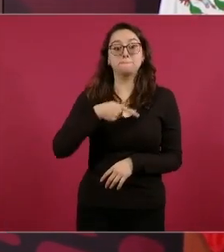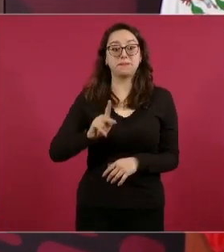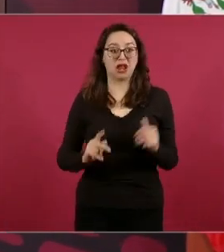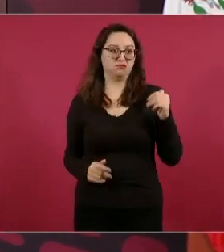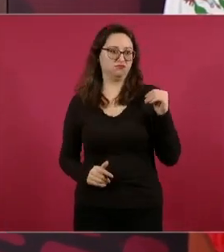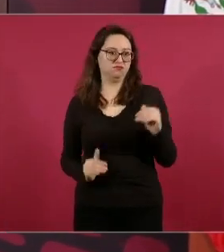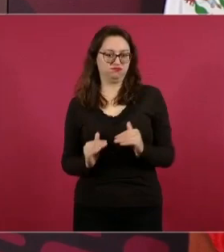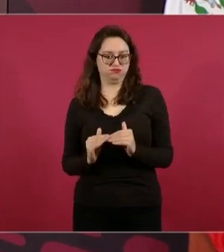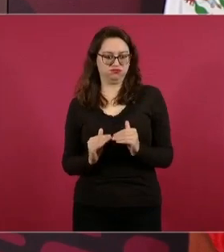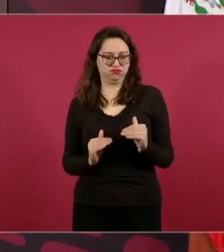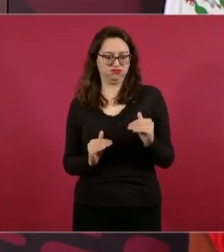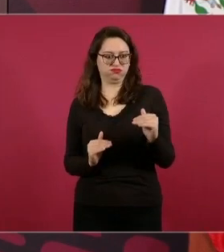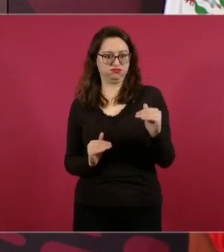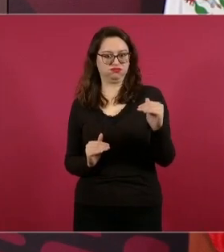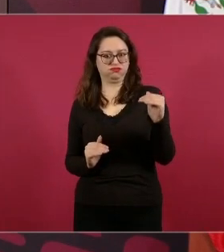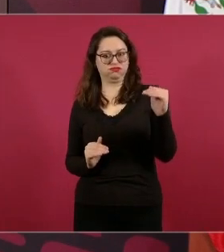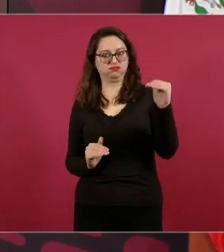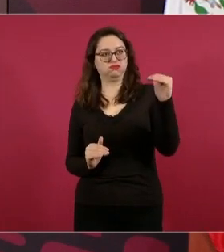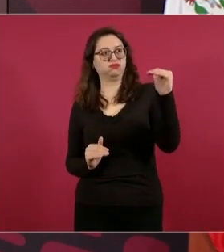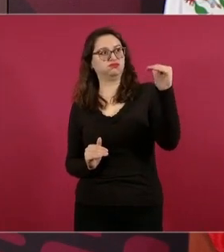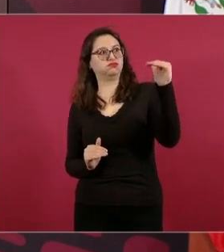dañino,